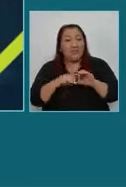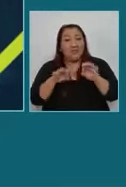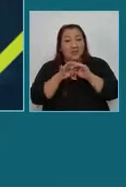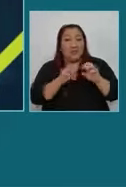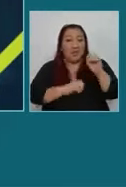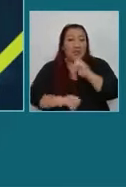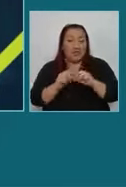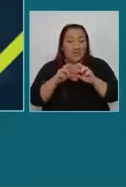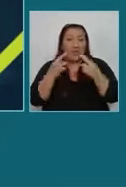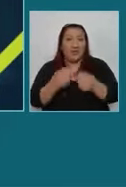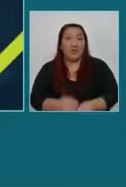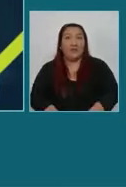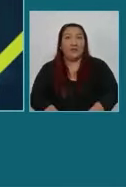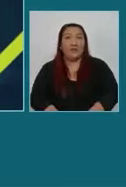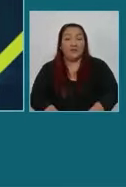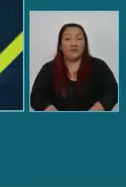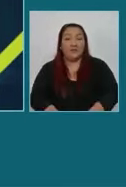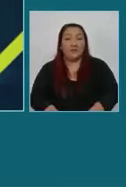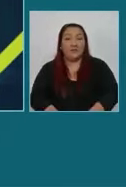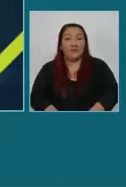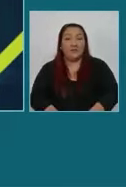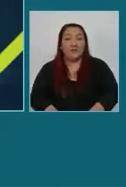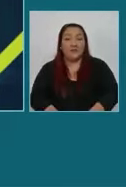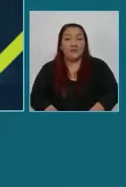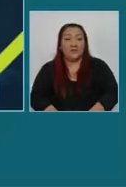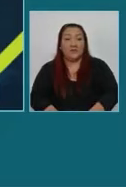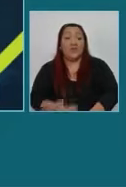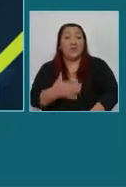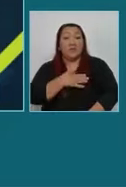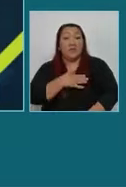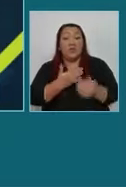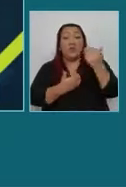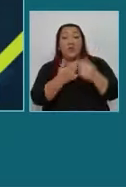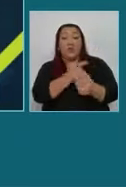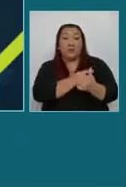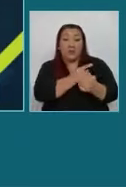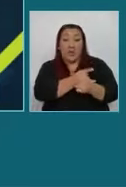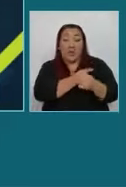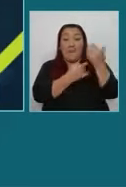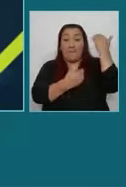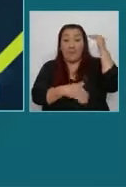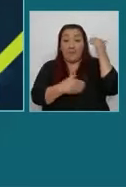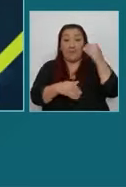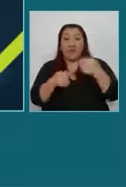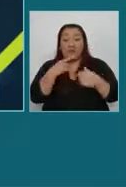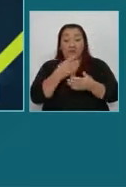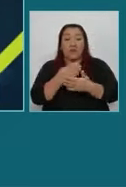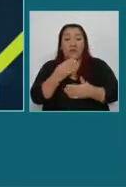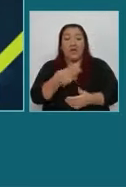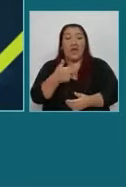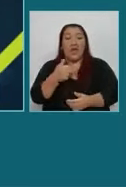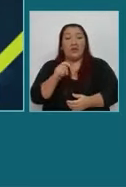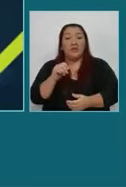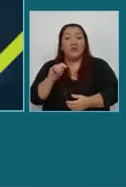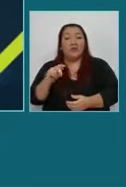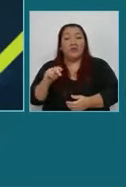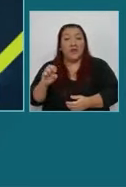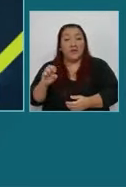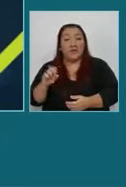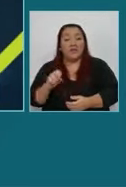espacio. Bueno, nosotros tenemos desde la Universidad de Piura un centro de emprendimiento e innovación que se llama JAPUDEP, el cual